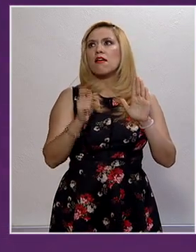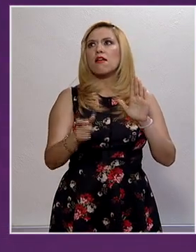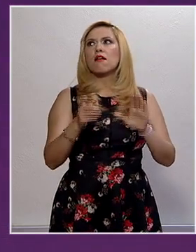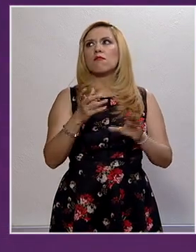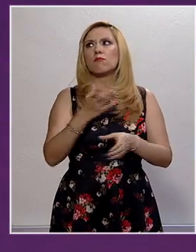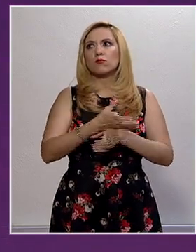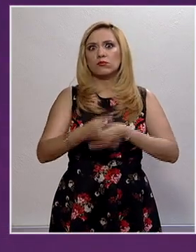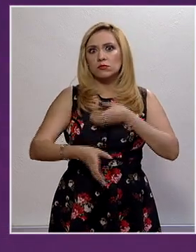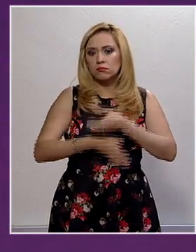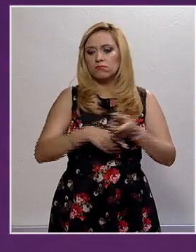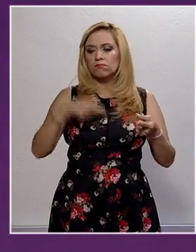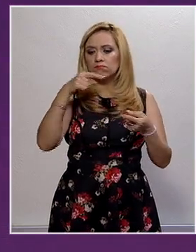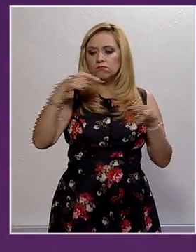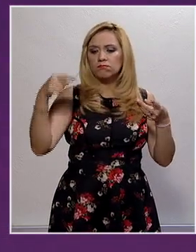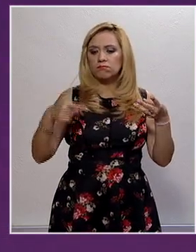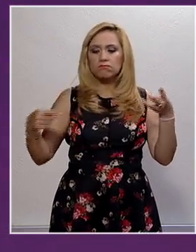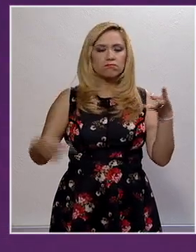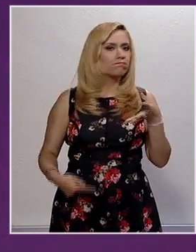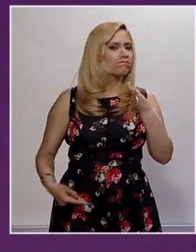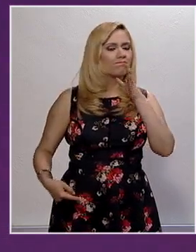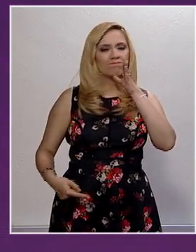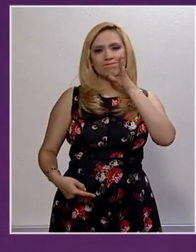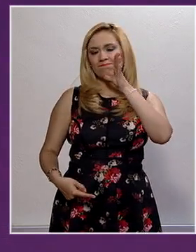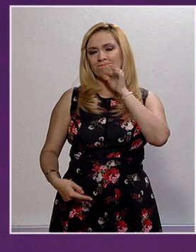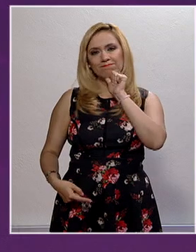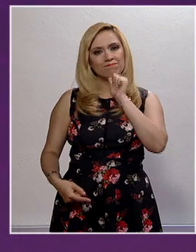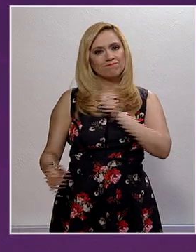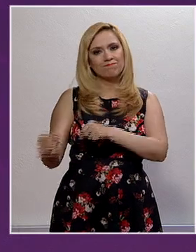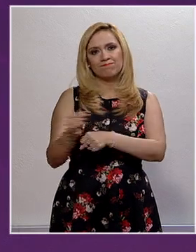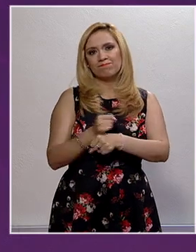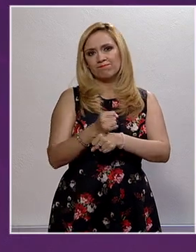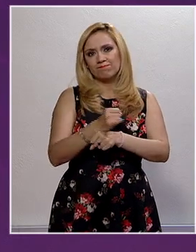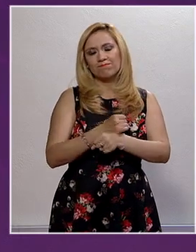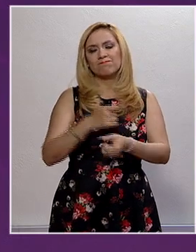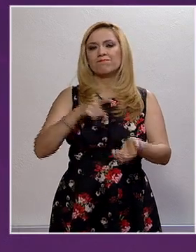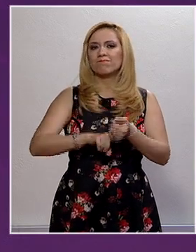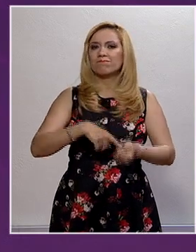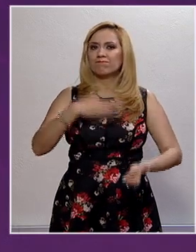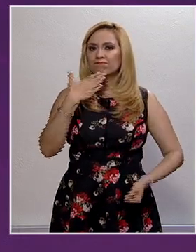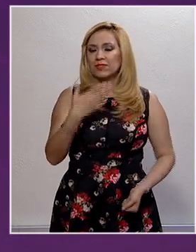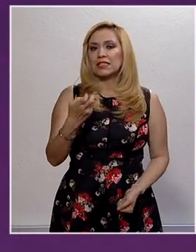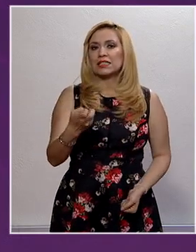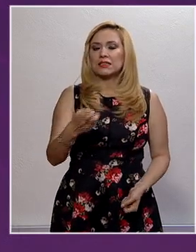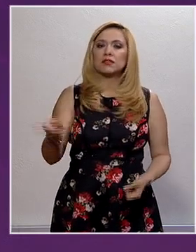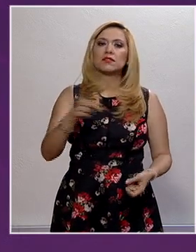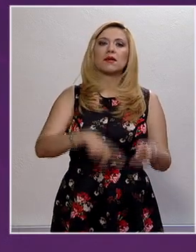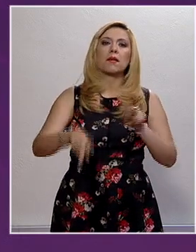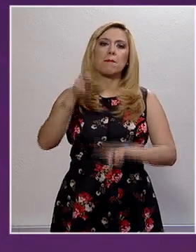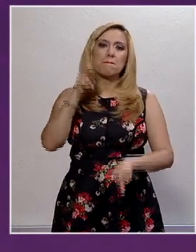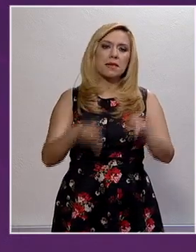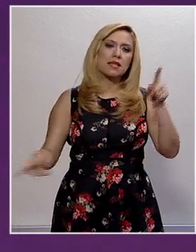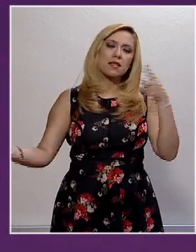cosas que a ellos quizás les impiden poder investigar adecuadamente, etc. Entonces, un diálogo